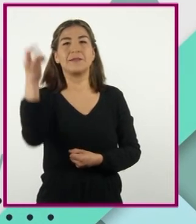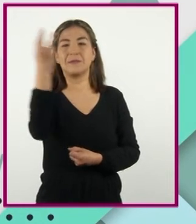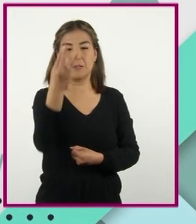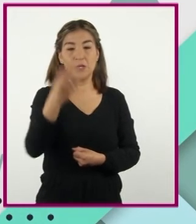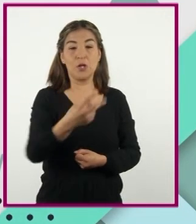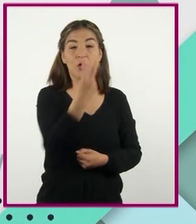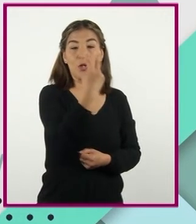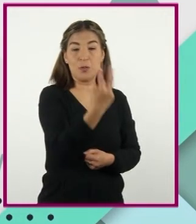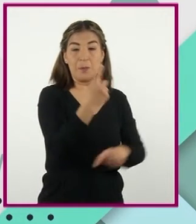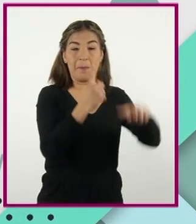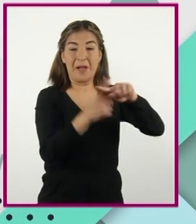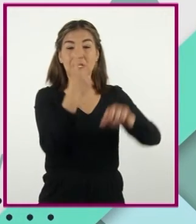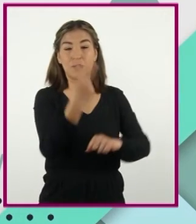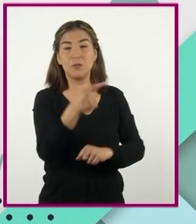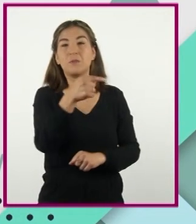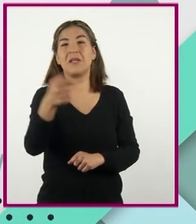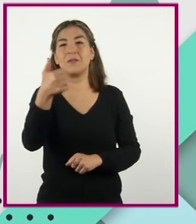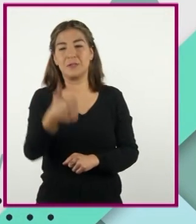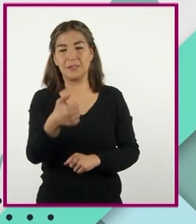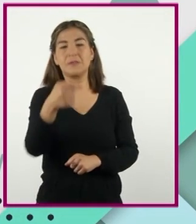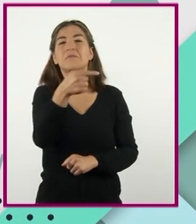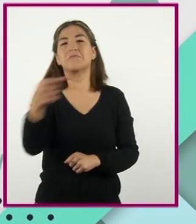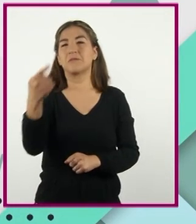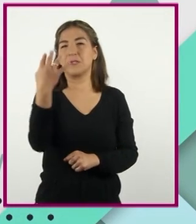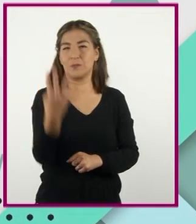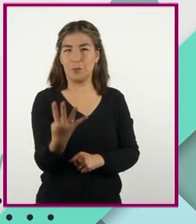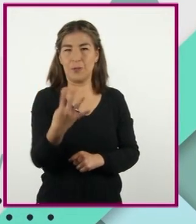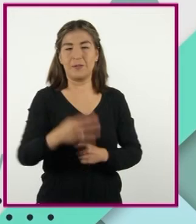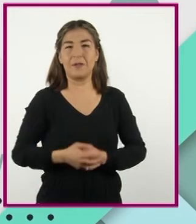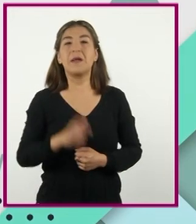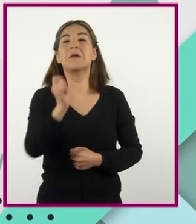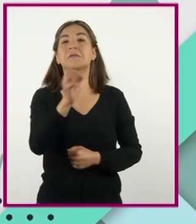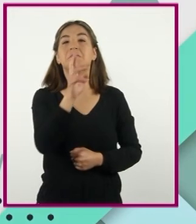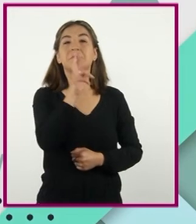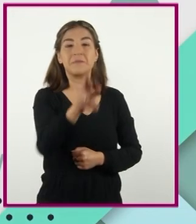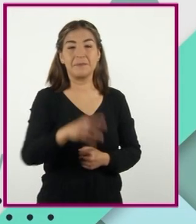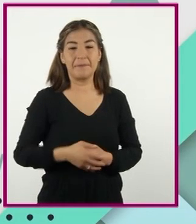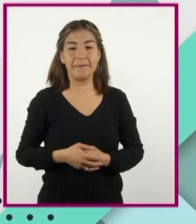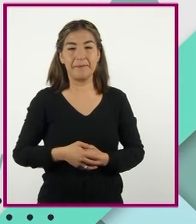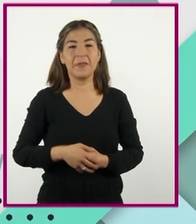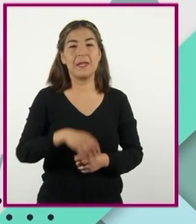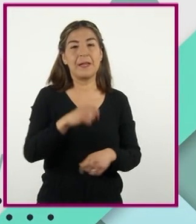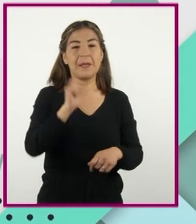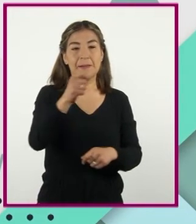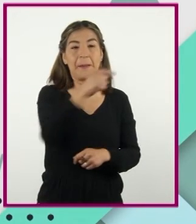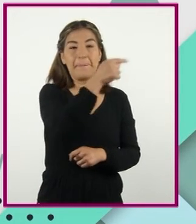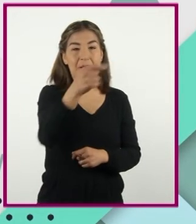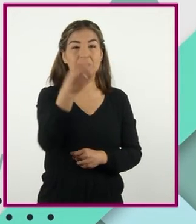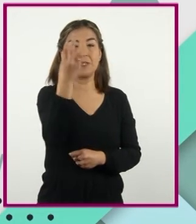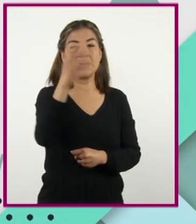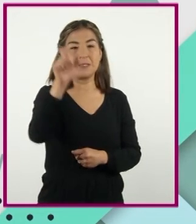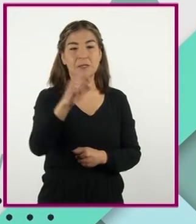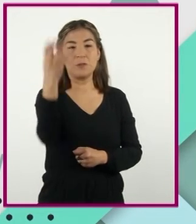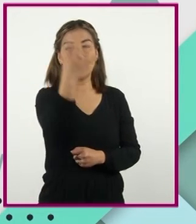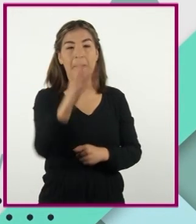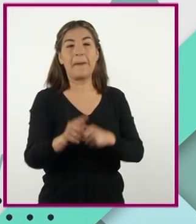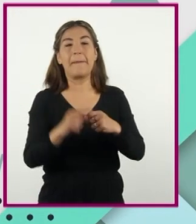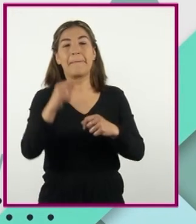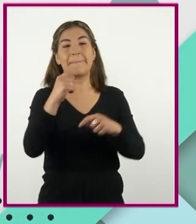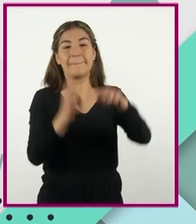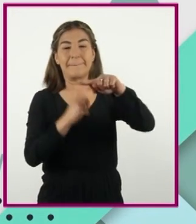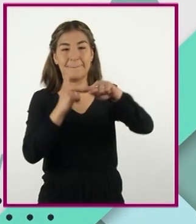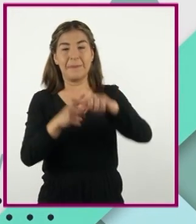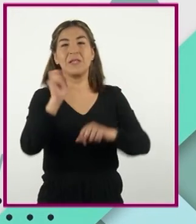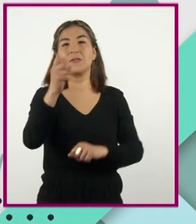es igual a menos 4. El resultado final es menos 3x a la cuarta más 2x al cubo